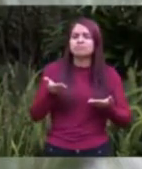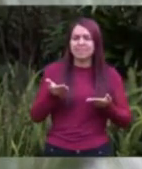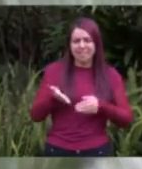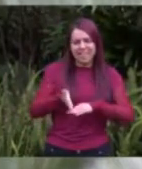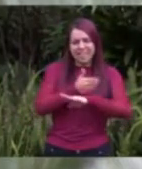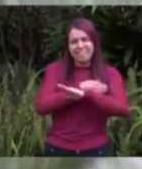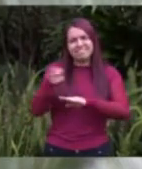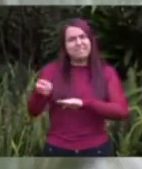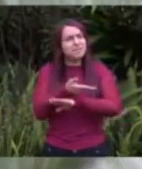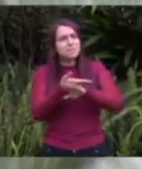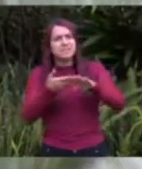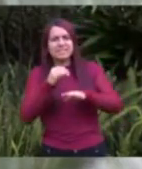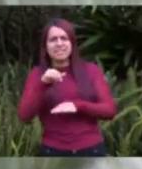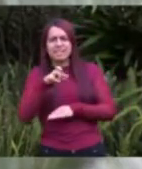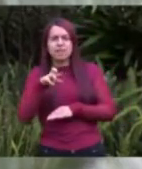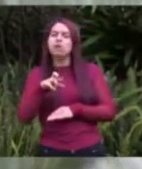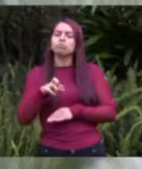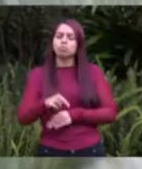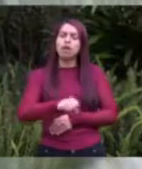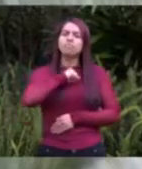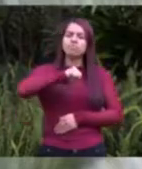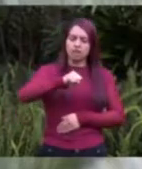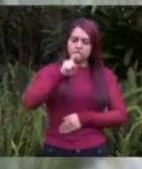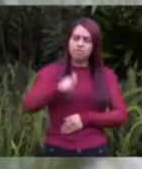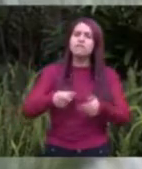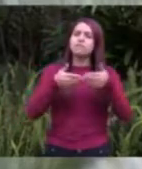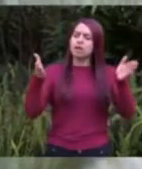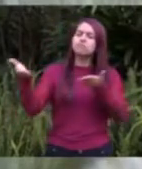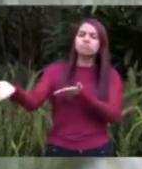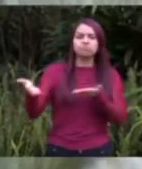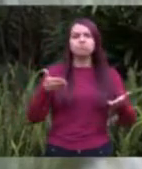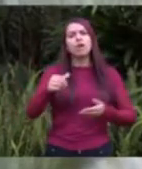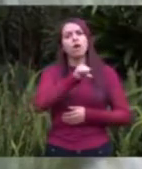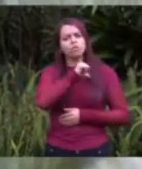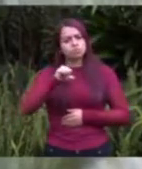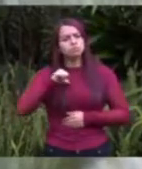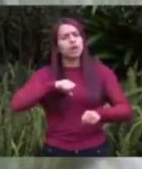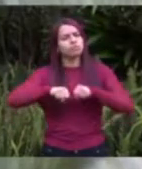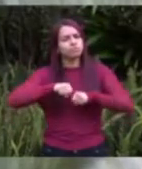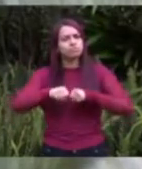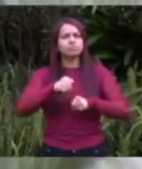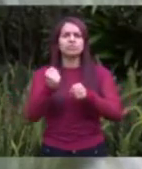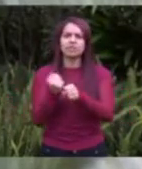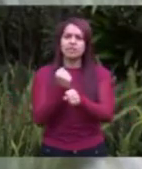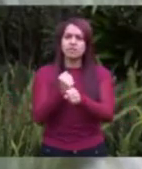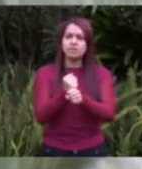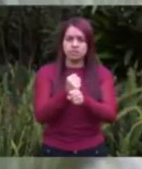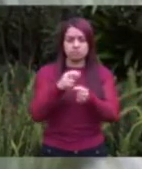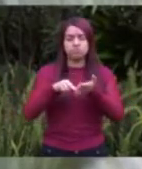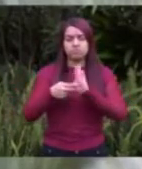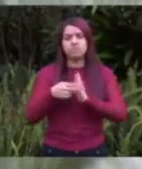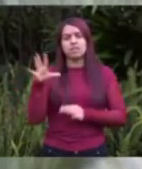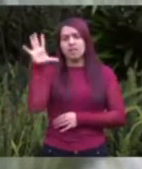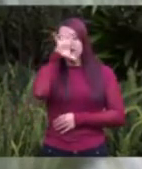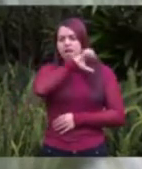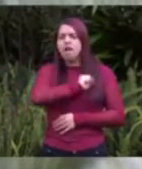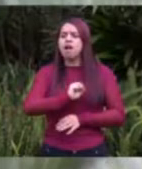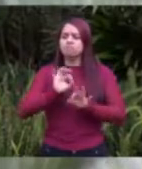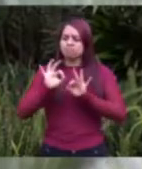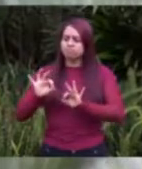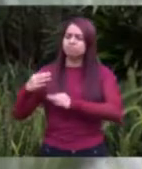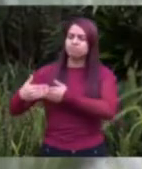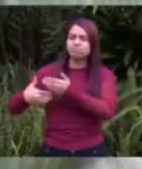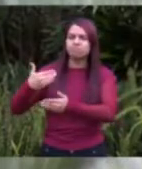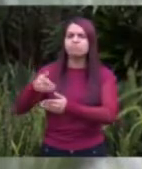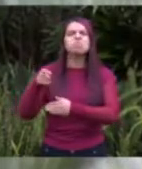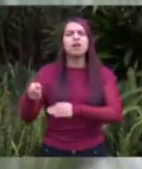la jurisdicción, sino por derecho propio, con plena autonomía y con pleno ejercicio de las funciones de